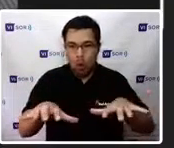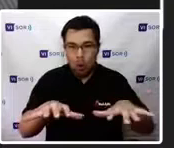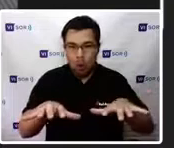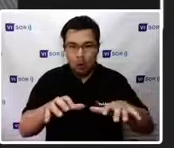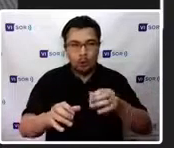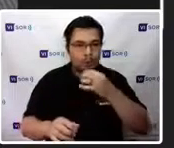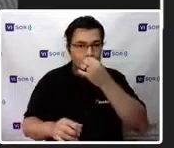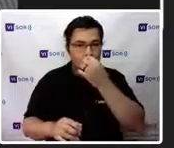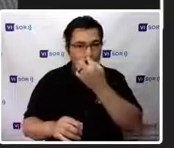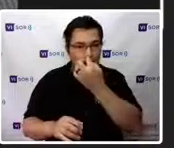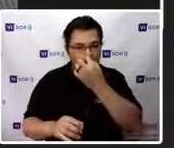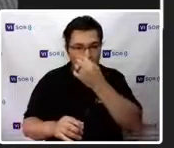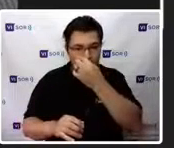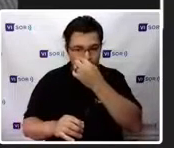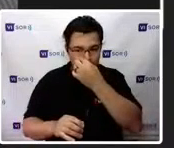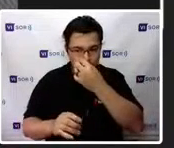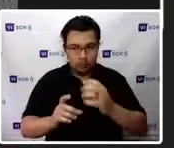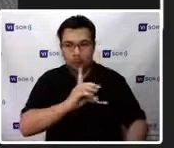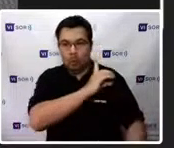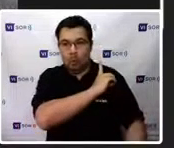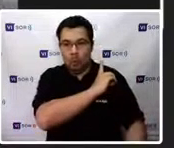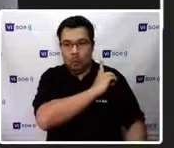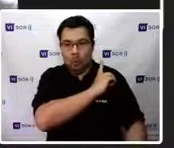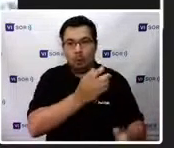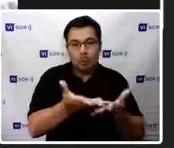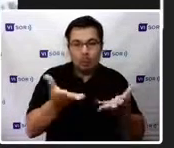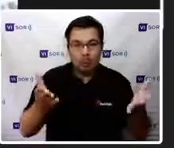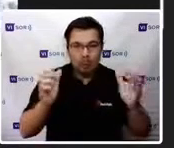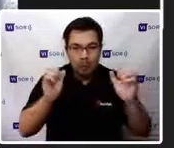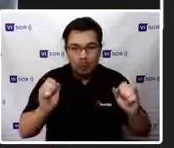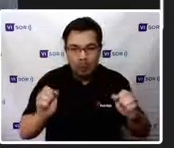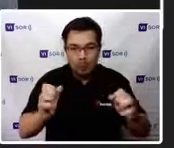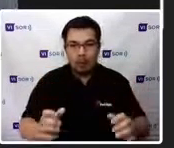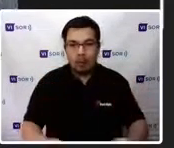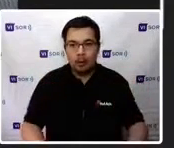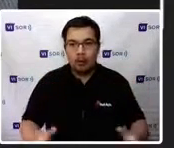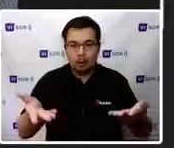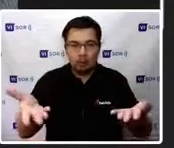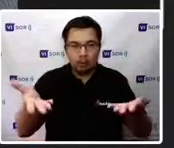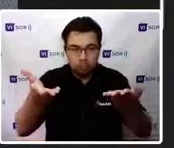2 primeros años, ¿no? Si no me equivoco. Y eso es muy bonito, porque hay algunos que pues, quizás